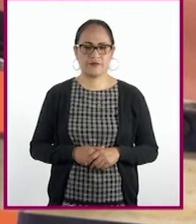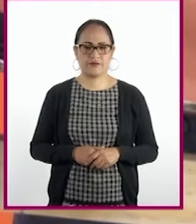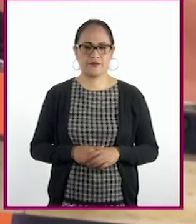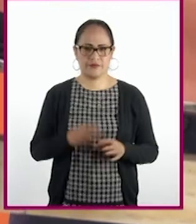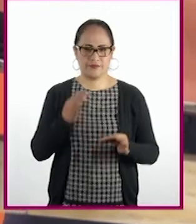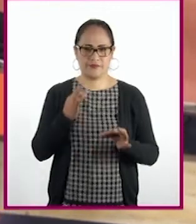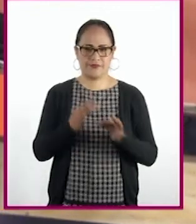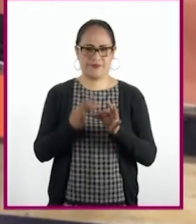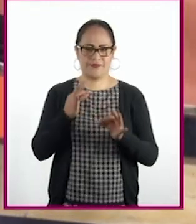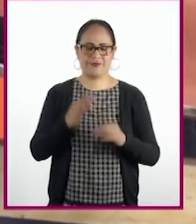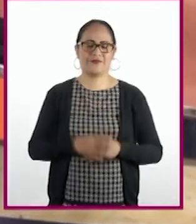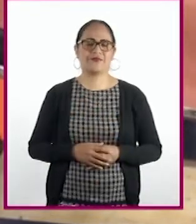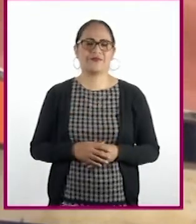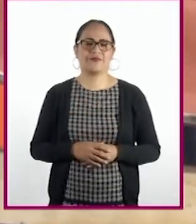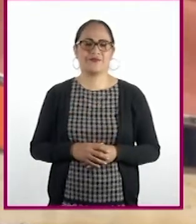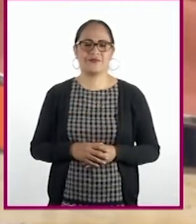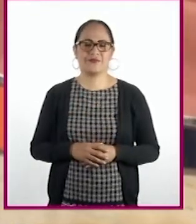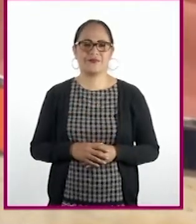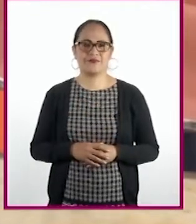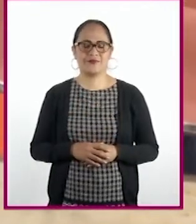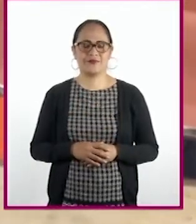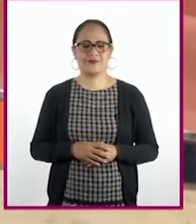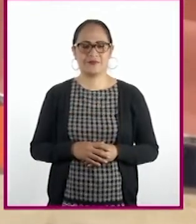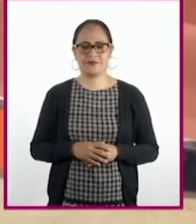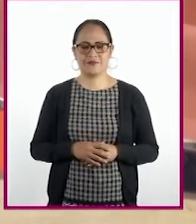Listo. Ahora sí.